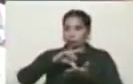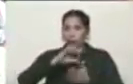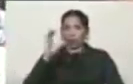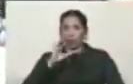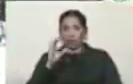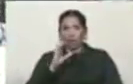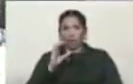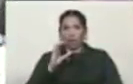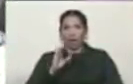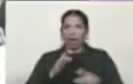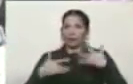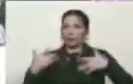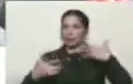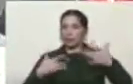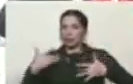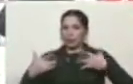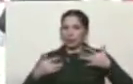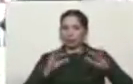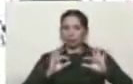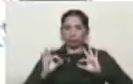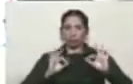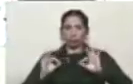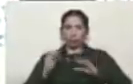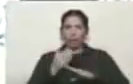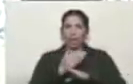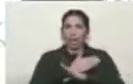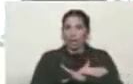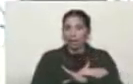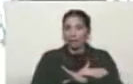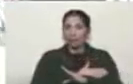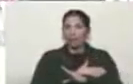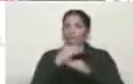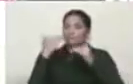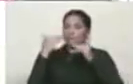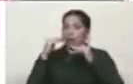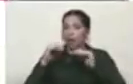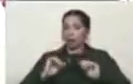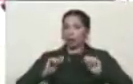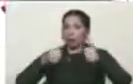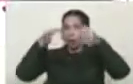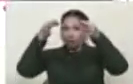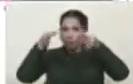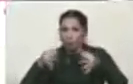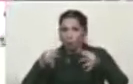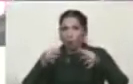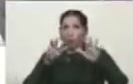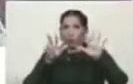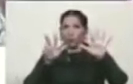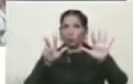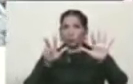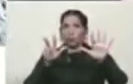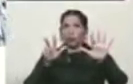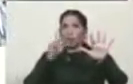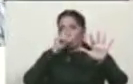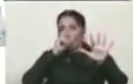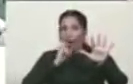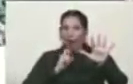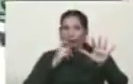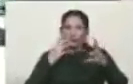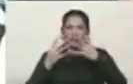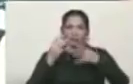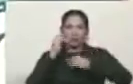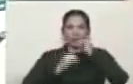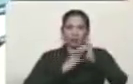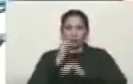actividades teatrales que son la antesala a la fase de sala, al inicio en forma de la 8ª edición del Festival Internacional de Teatro de Caracas, que